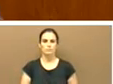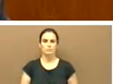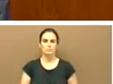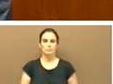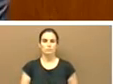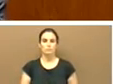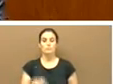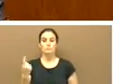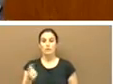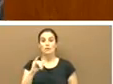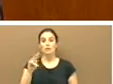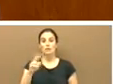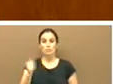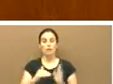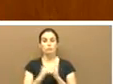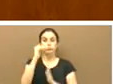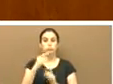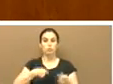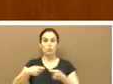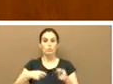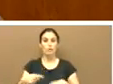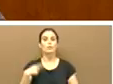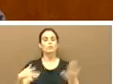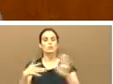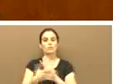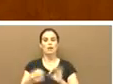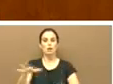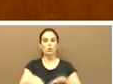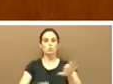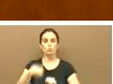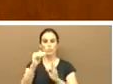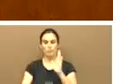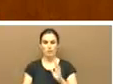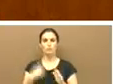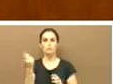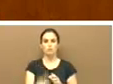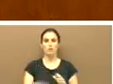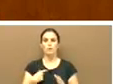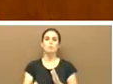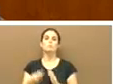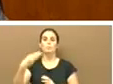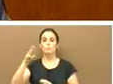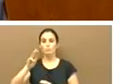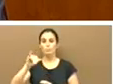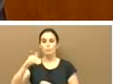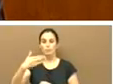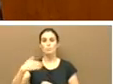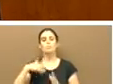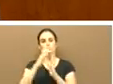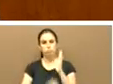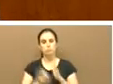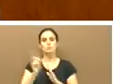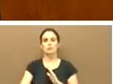La subida del IVA al comercio está provocando menor consumo, decrecimiento del PIB, más